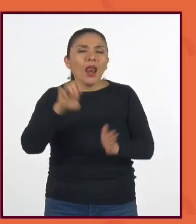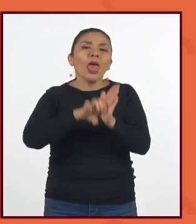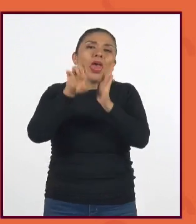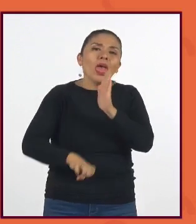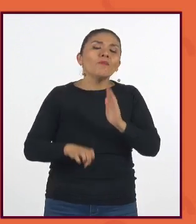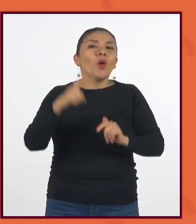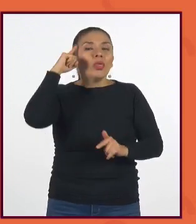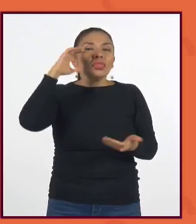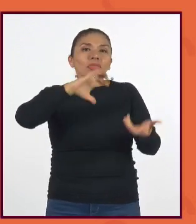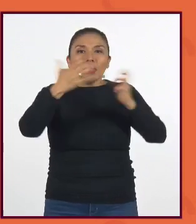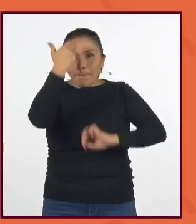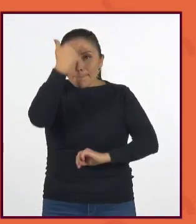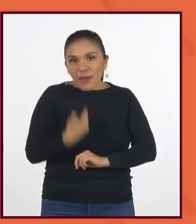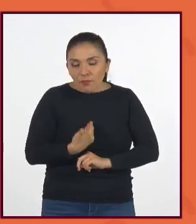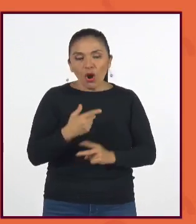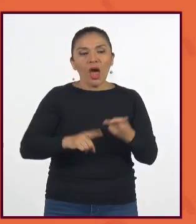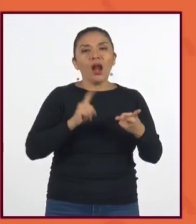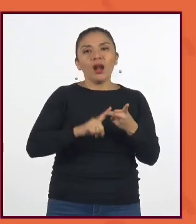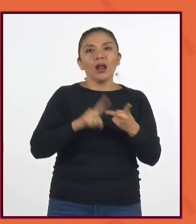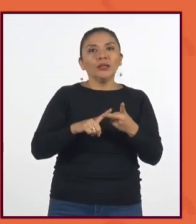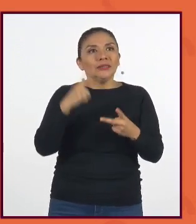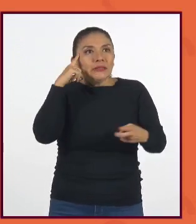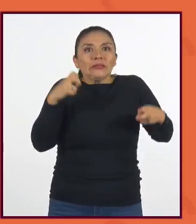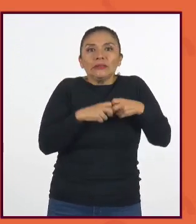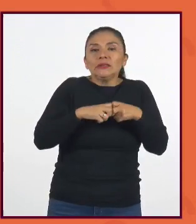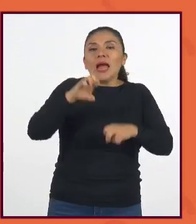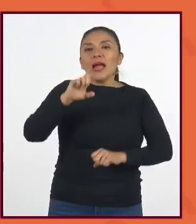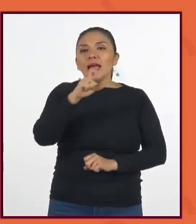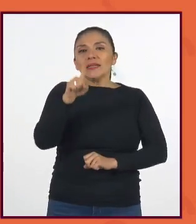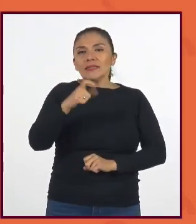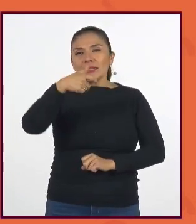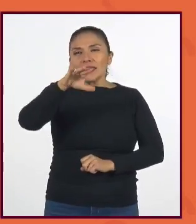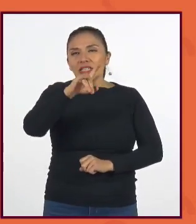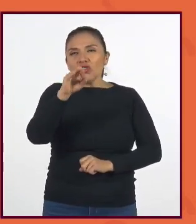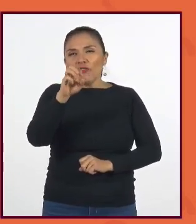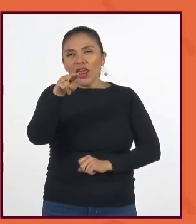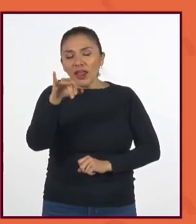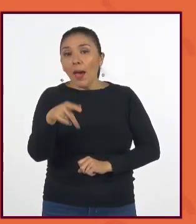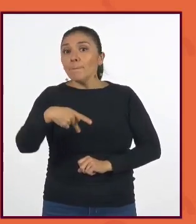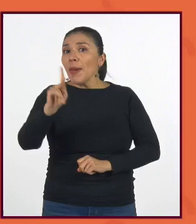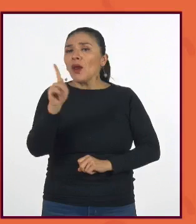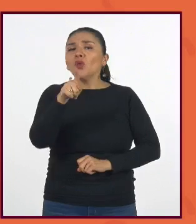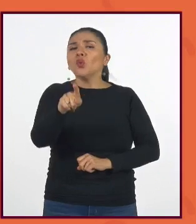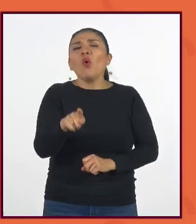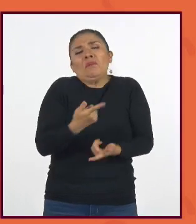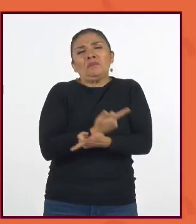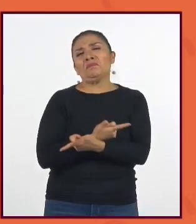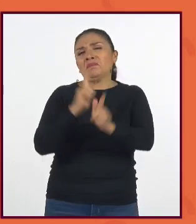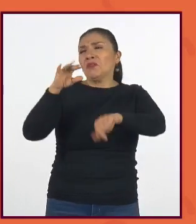bipolar, esquizofrenia, pero que su uso no controlado y no